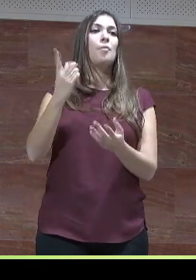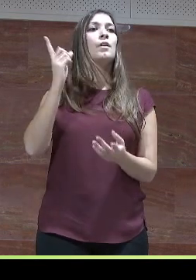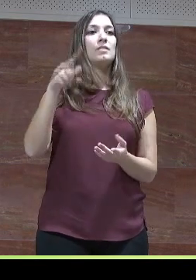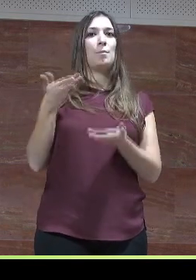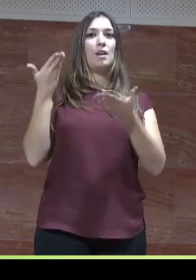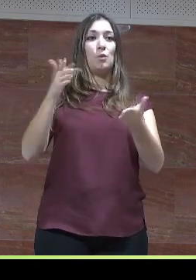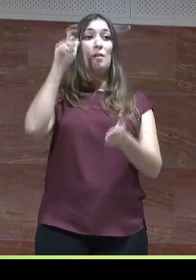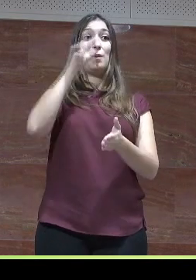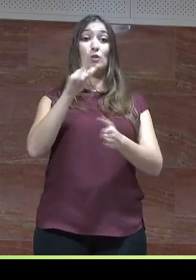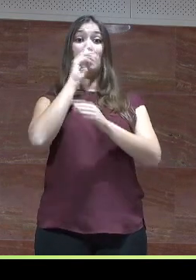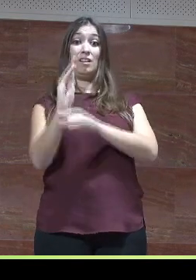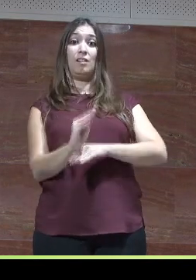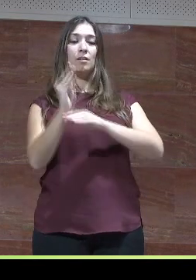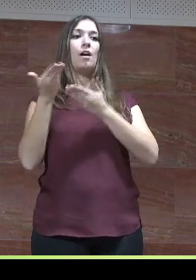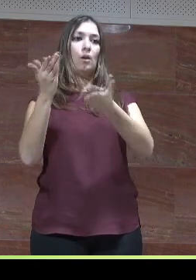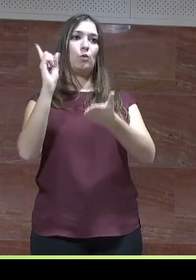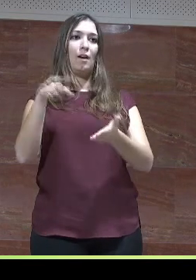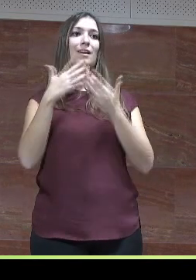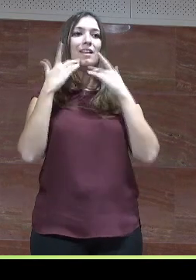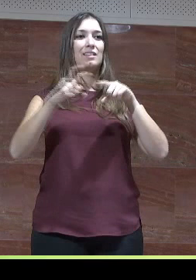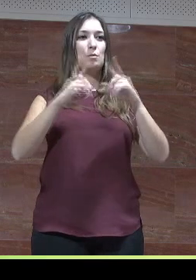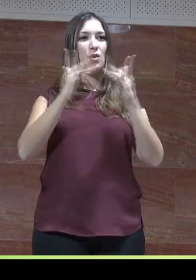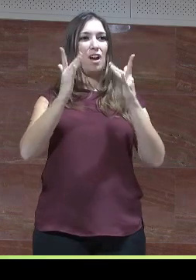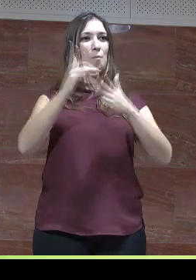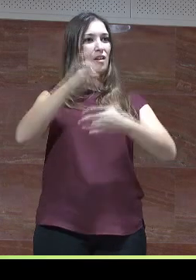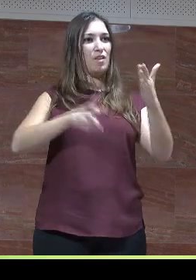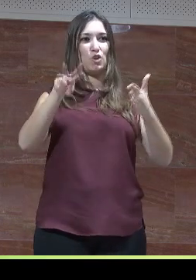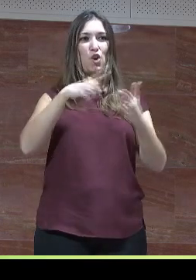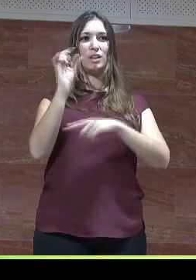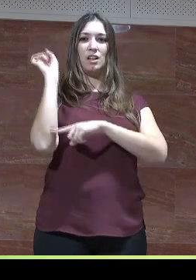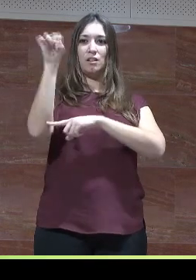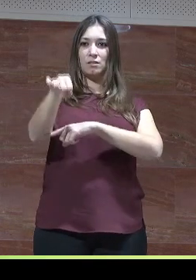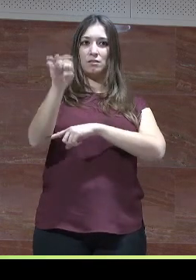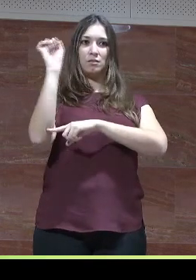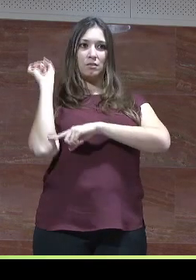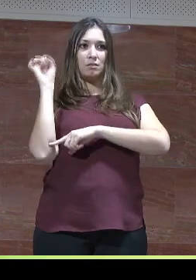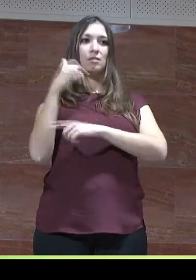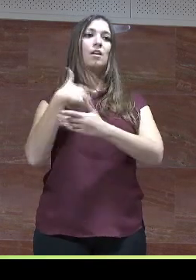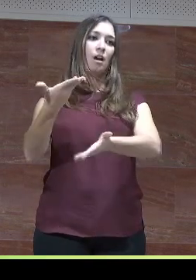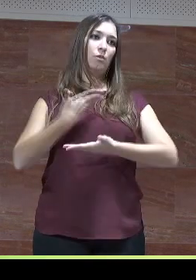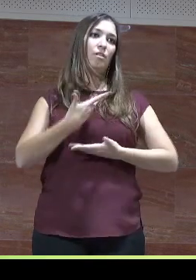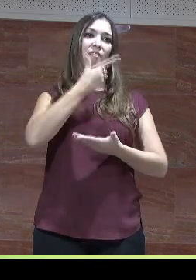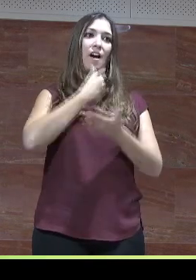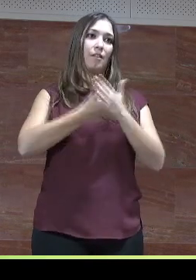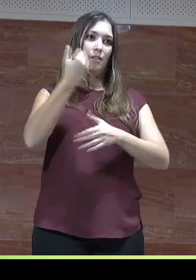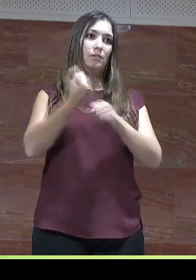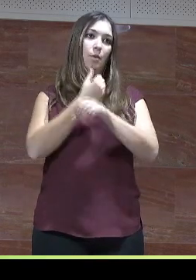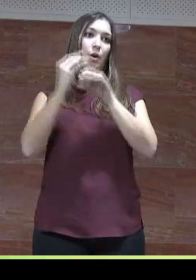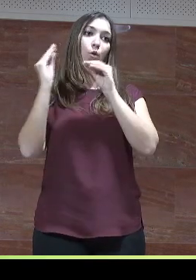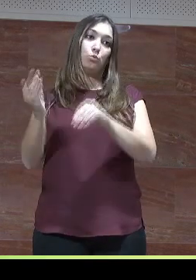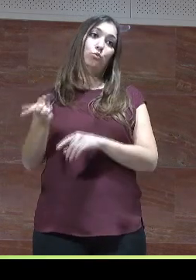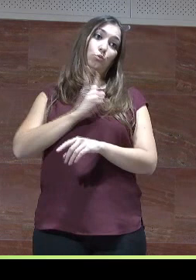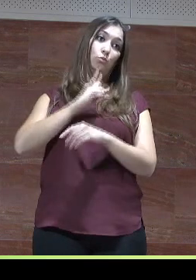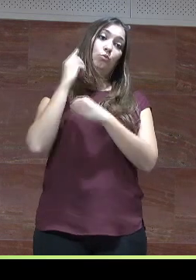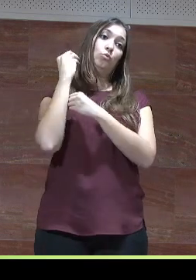el personal que te viene a ayudar, ya la cama de hospital ya tiene la altura que facilita mucho el trabajo de los que